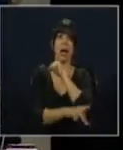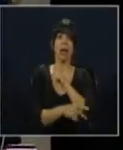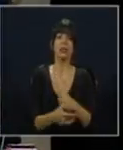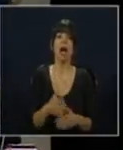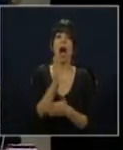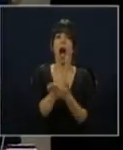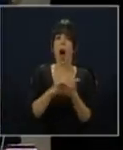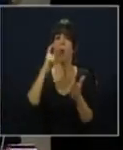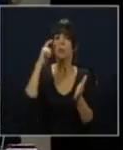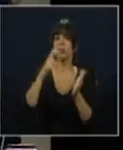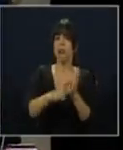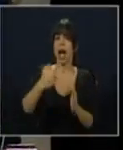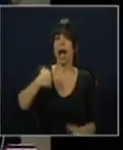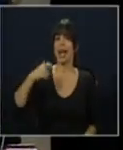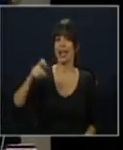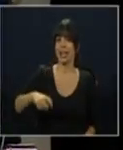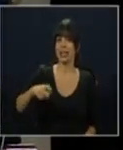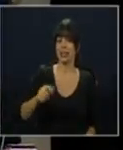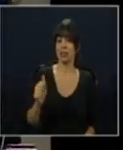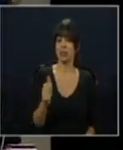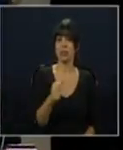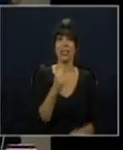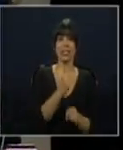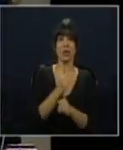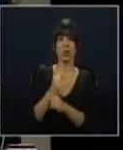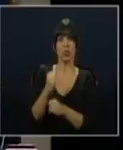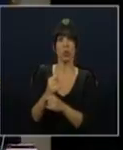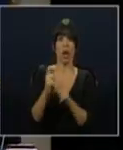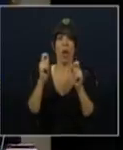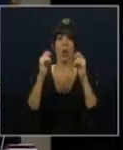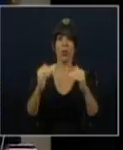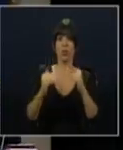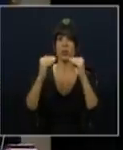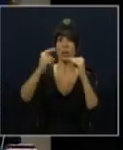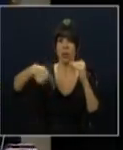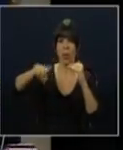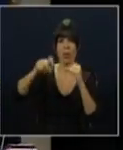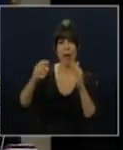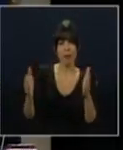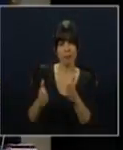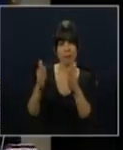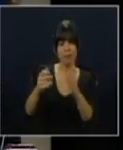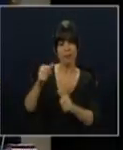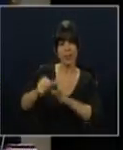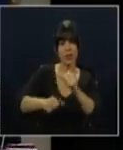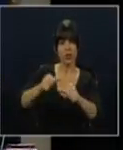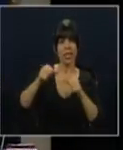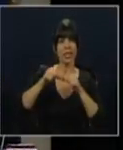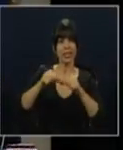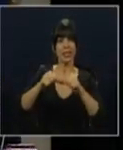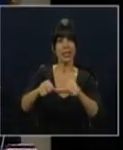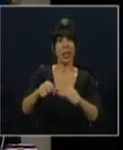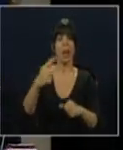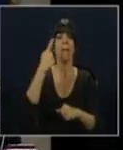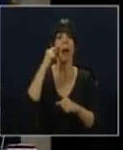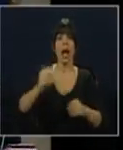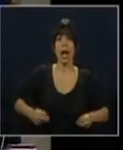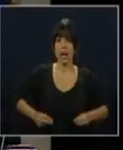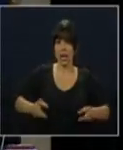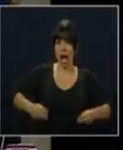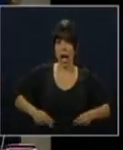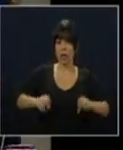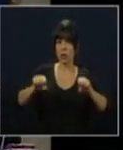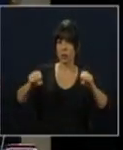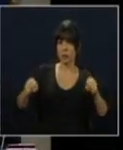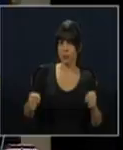reconociendo la necesidad de que las instituciones de educación superior continúen los esfuerzos en curso por racionalizar sus gastos de